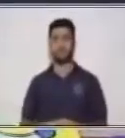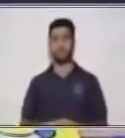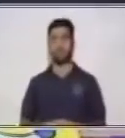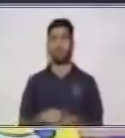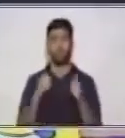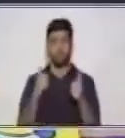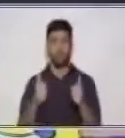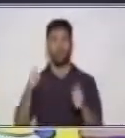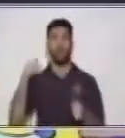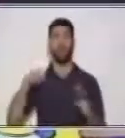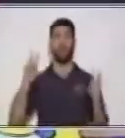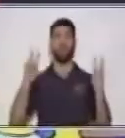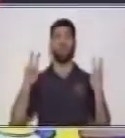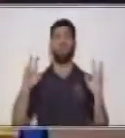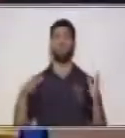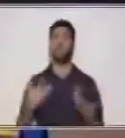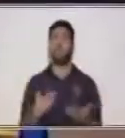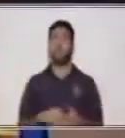¿Qué aprendiste el día de hoy?